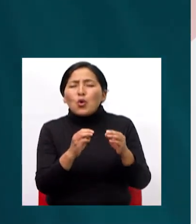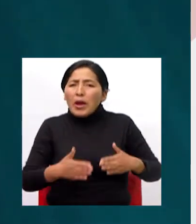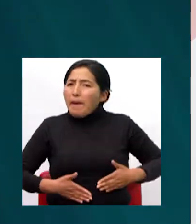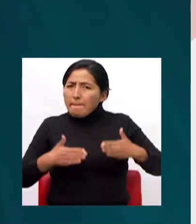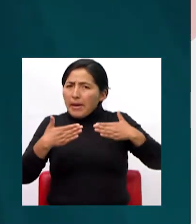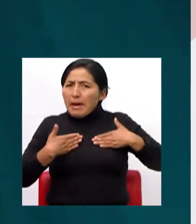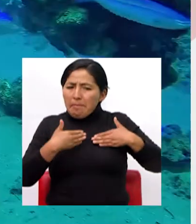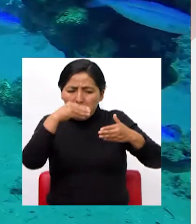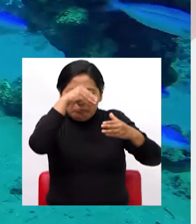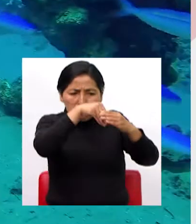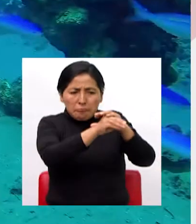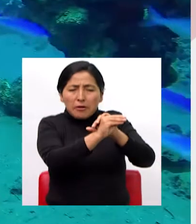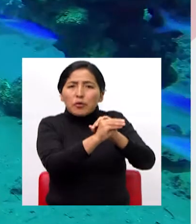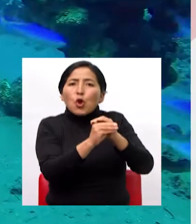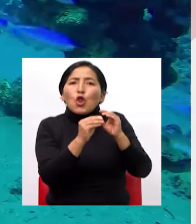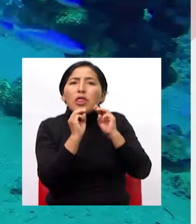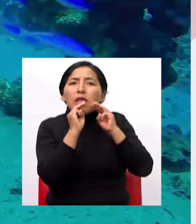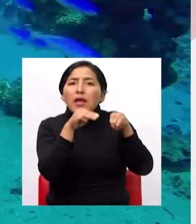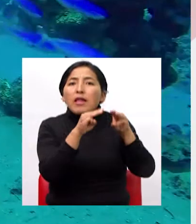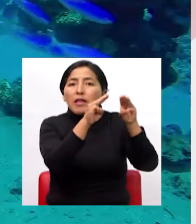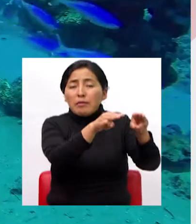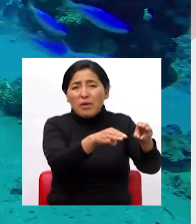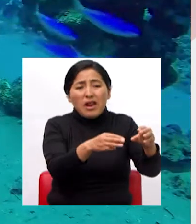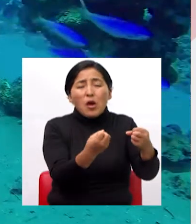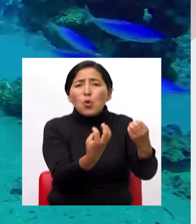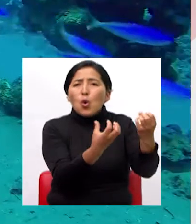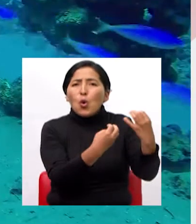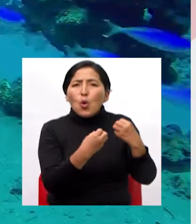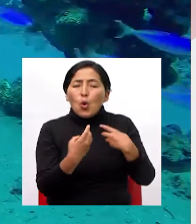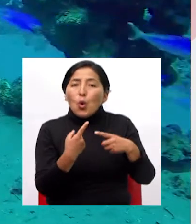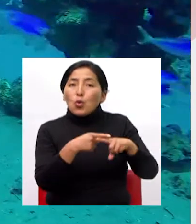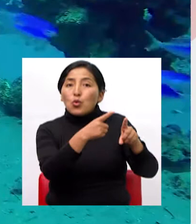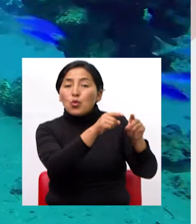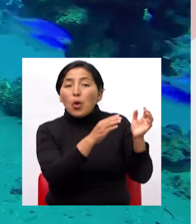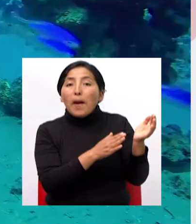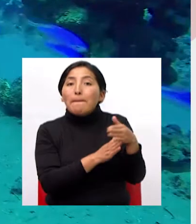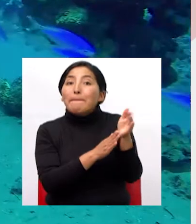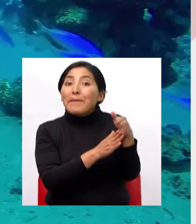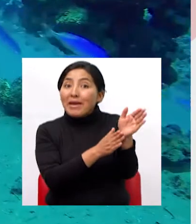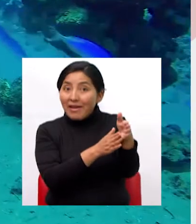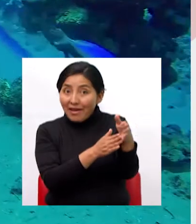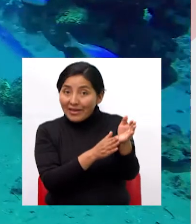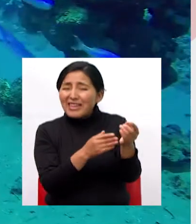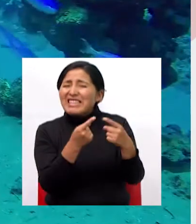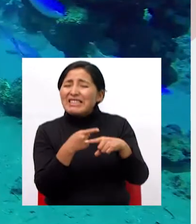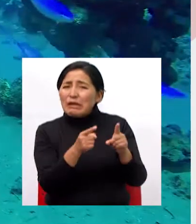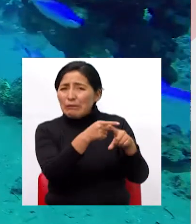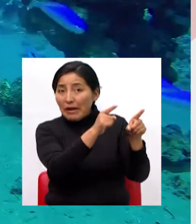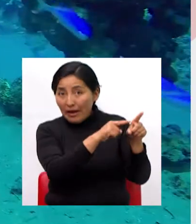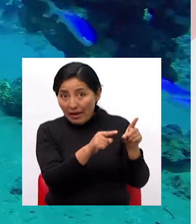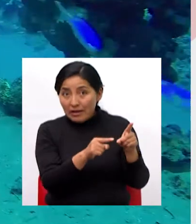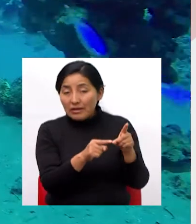existen una variedad de peces ahí observamos a muchos peces